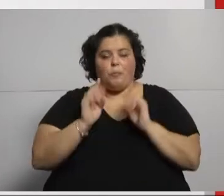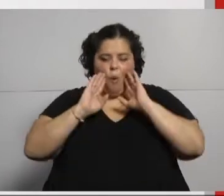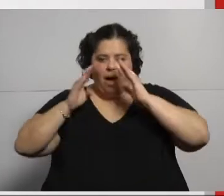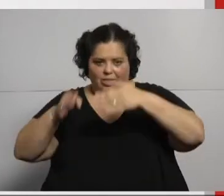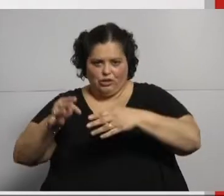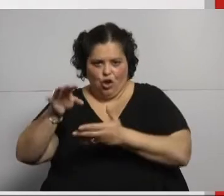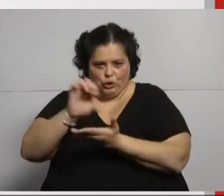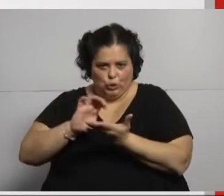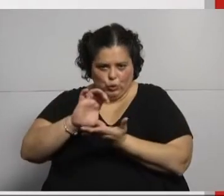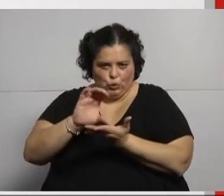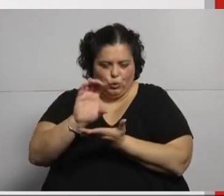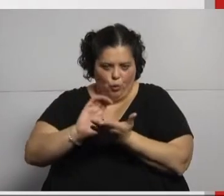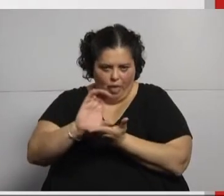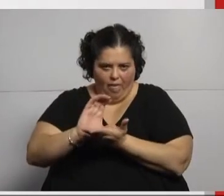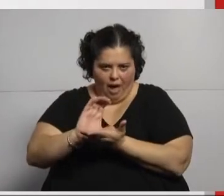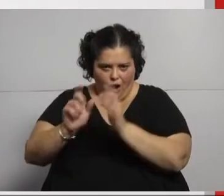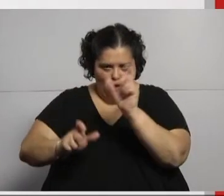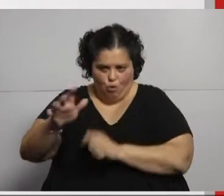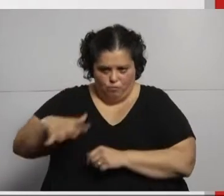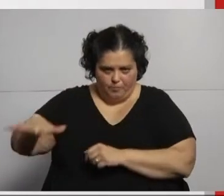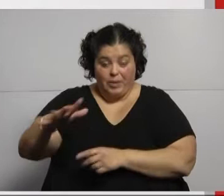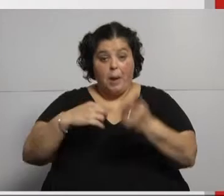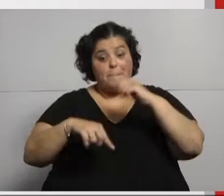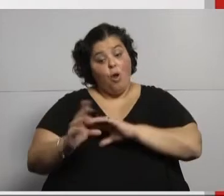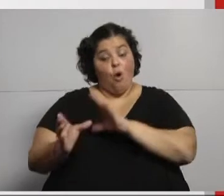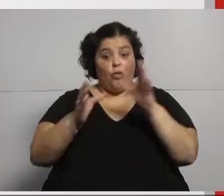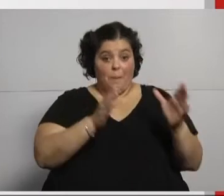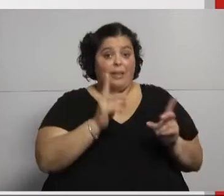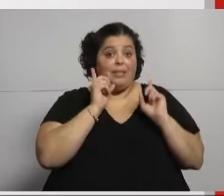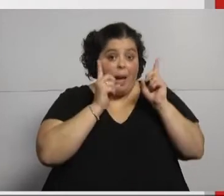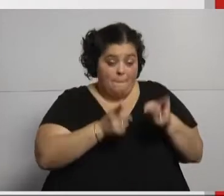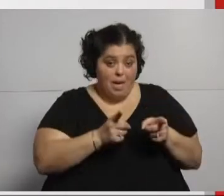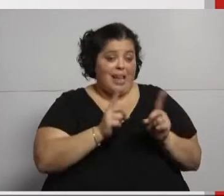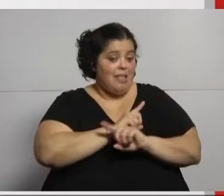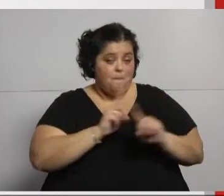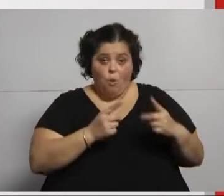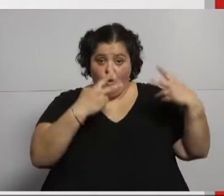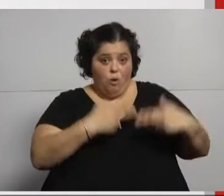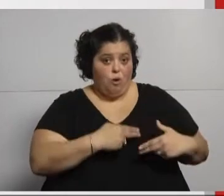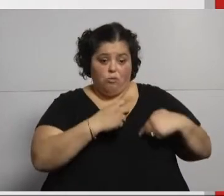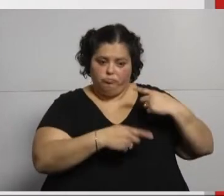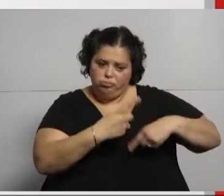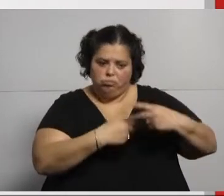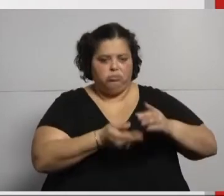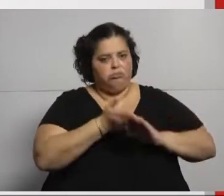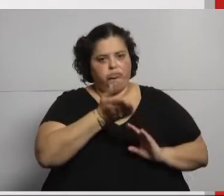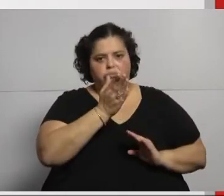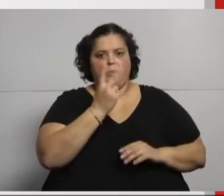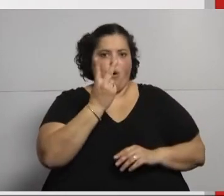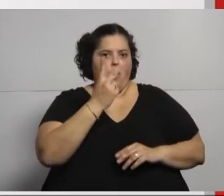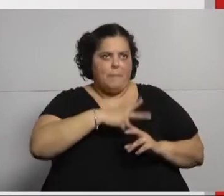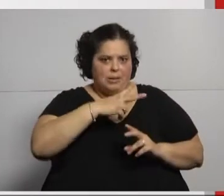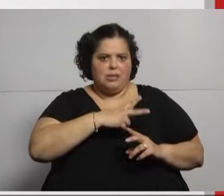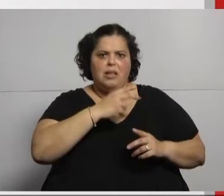ciudadano, pero la otra parte importante que no se ha parado de alguna forma en esos días al menos y quizás durante un par de meses, ha sido